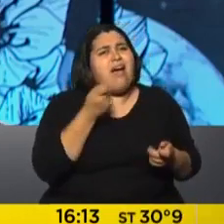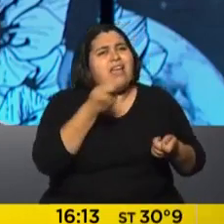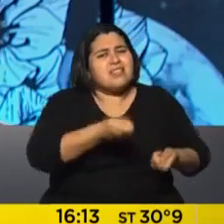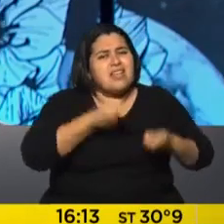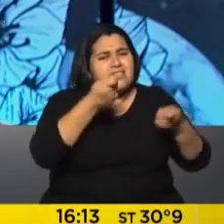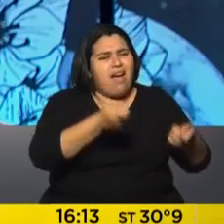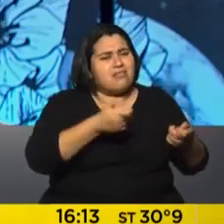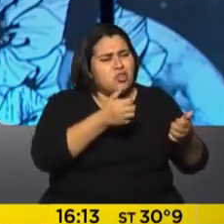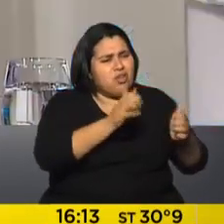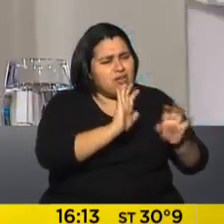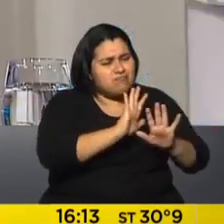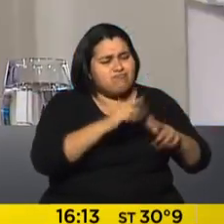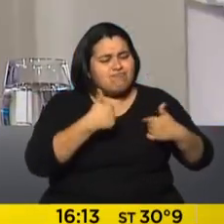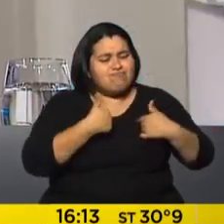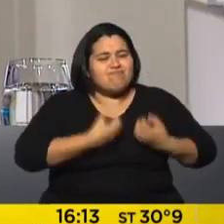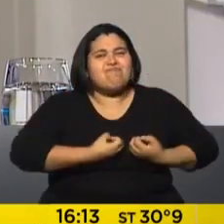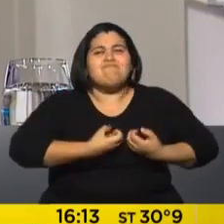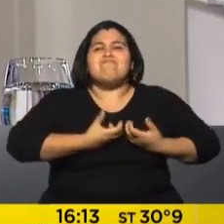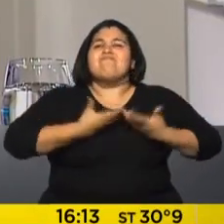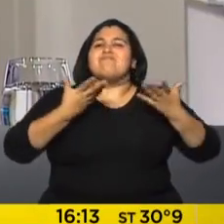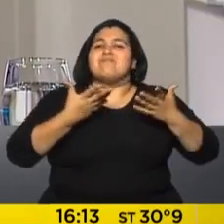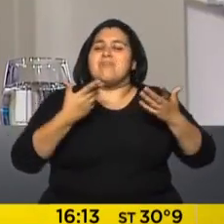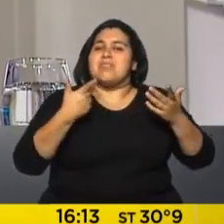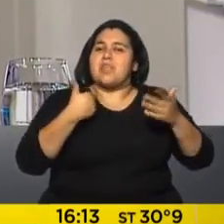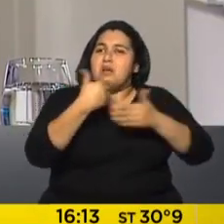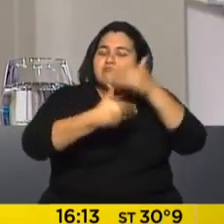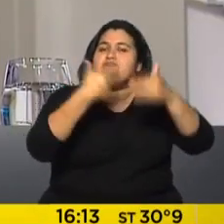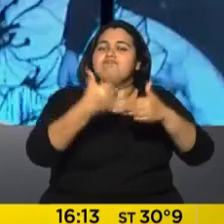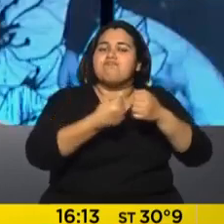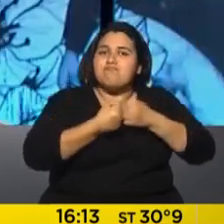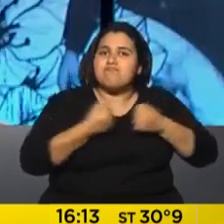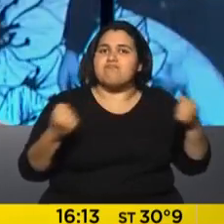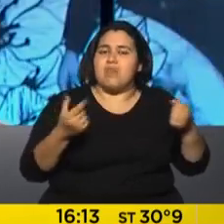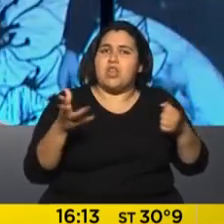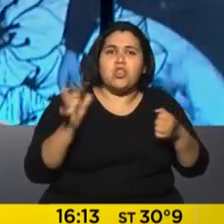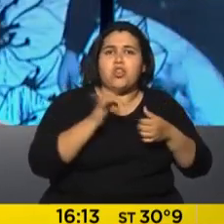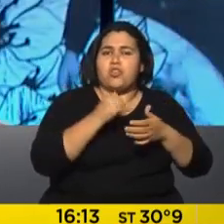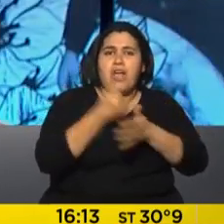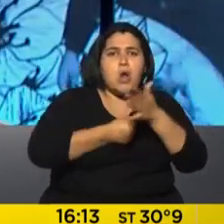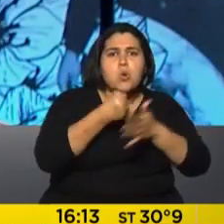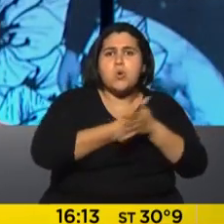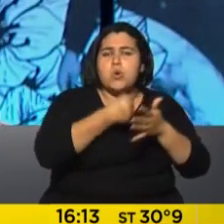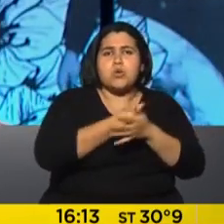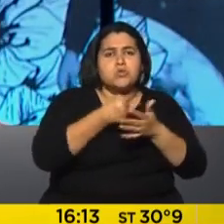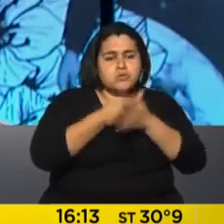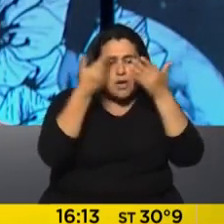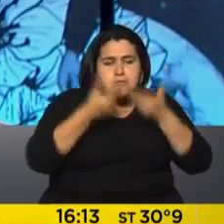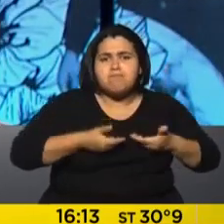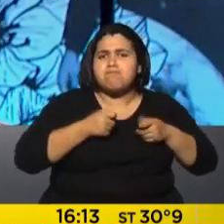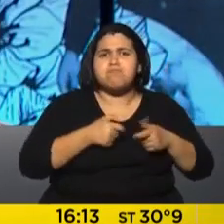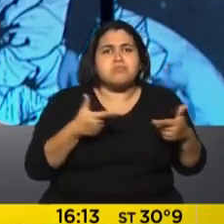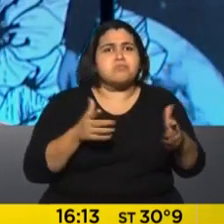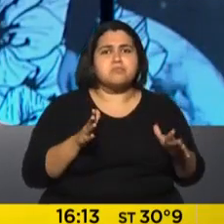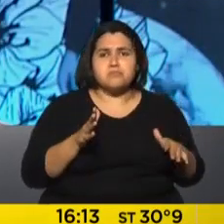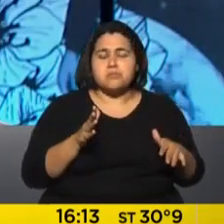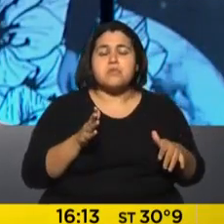en este renacimiento. Pero es una batalla diaria, es ¿no? una batalla claro. diaria. Es una batalla diaria en la cual uno... A mí, en mi